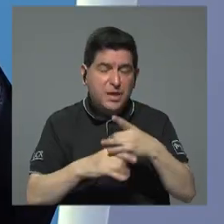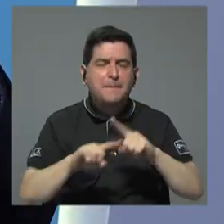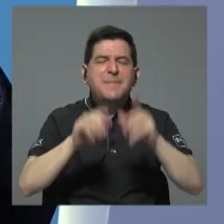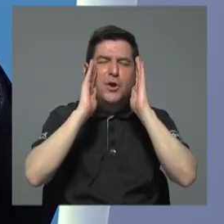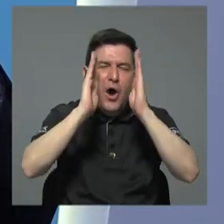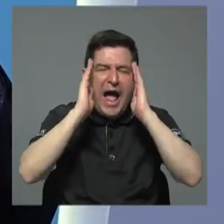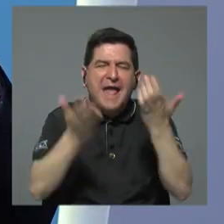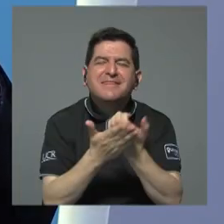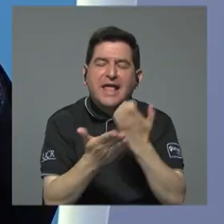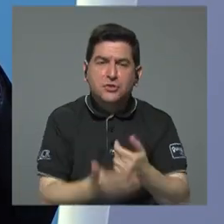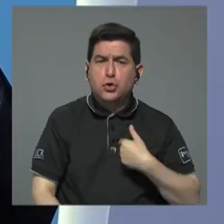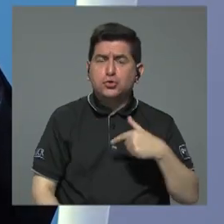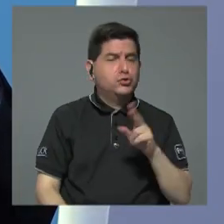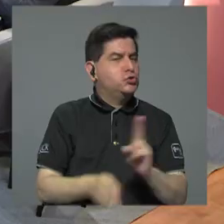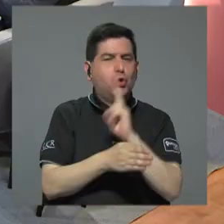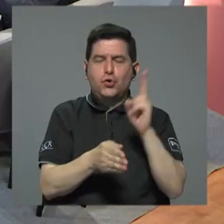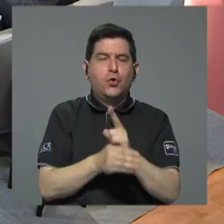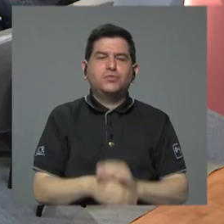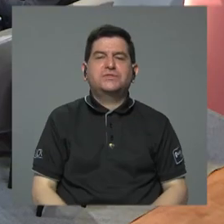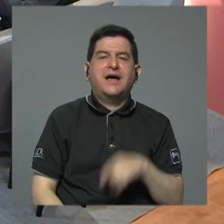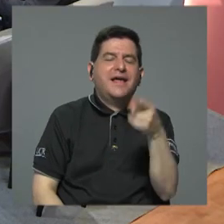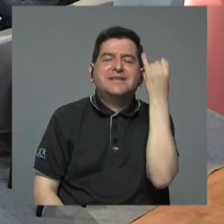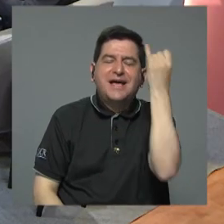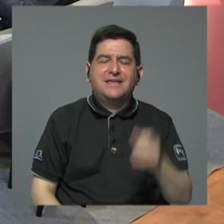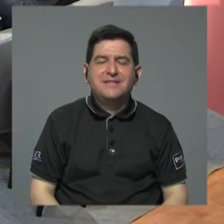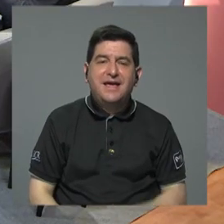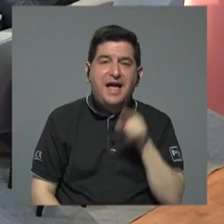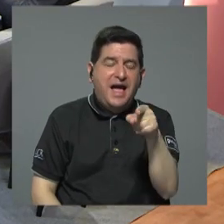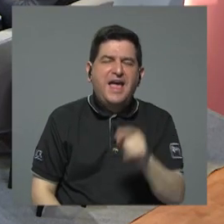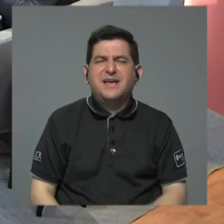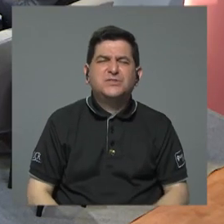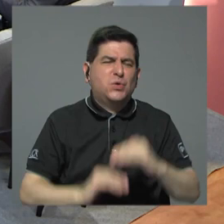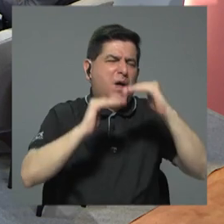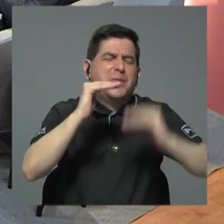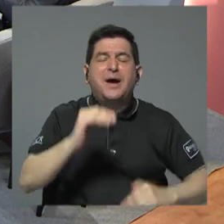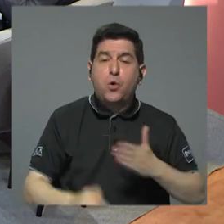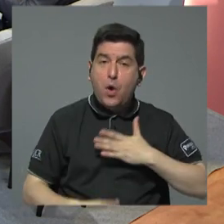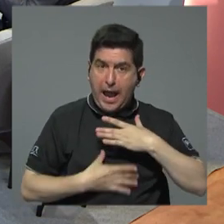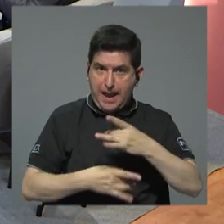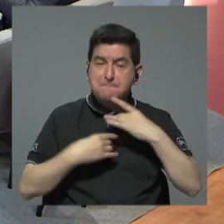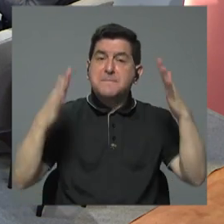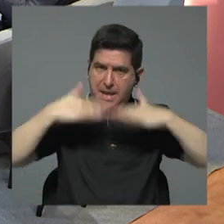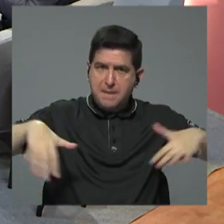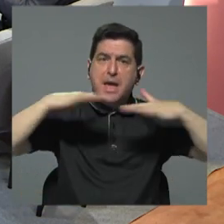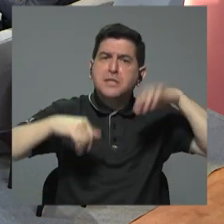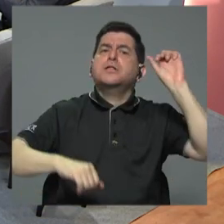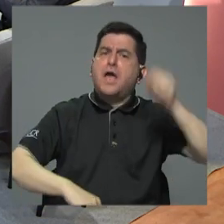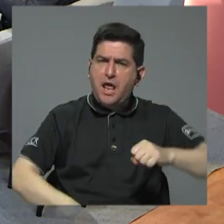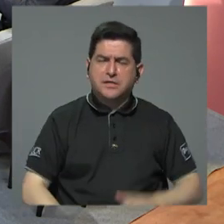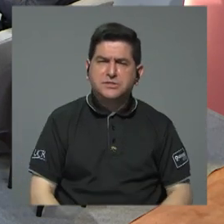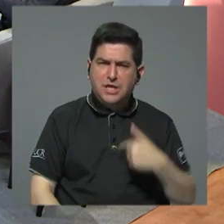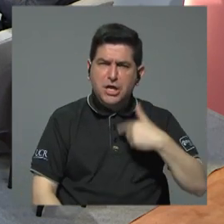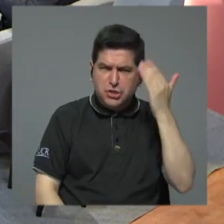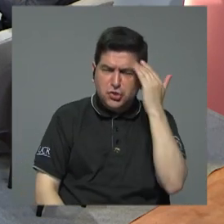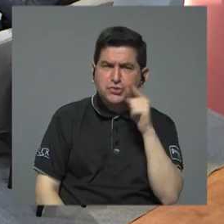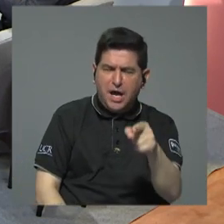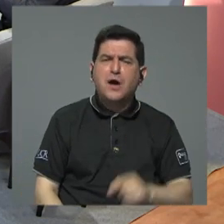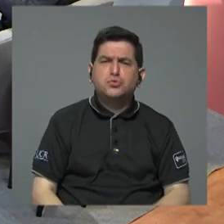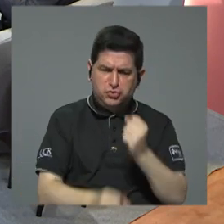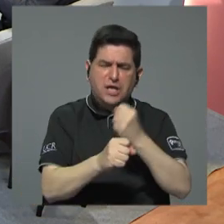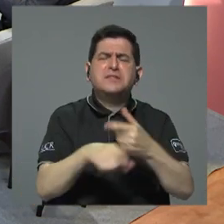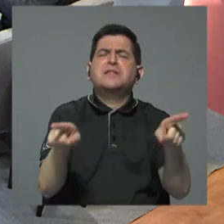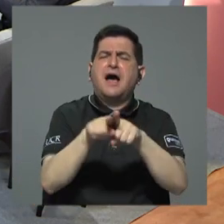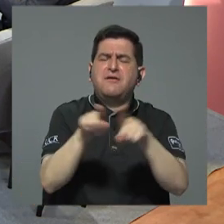Concentrémonos en la economía. No, pero yo no voy a usar ese recurso suyo. Vamos a usar, es un recurso vamos muy a hablar bajo. Únicamente sí me interesa el ambiente, por supuesto. Y yo sé que a usted sí le interesa el empleo de la